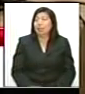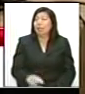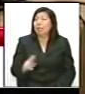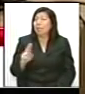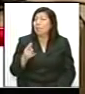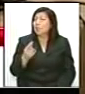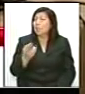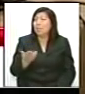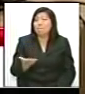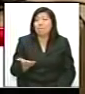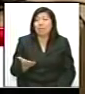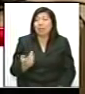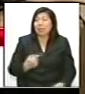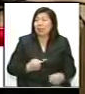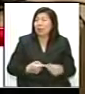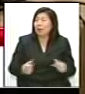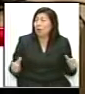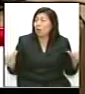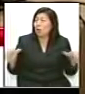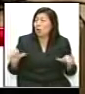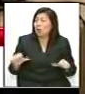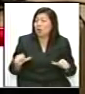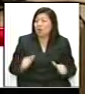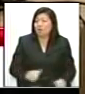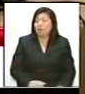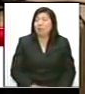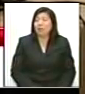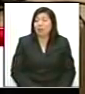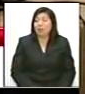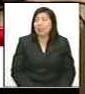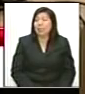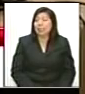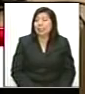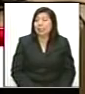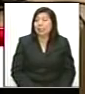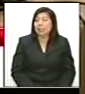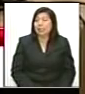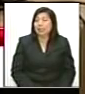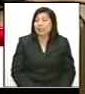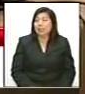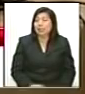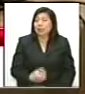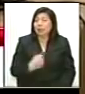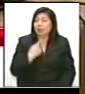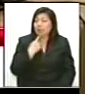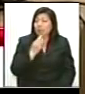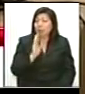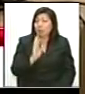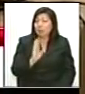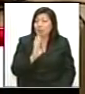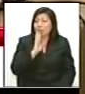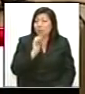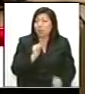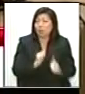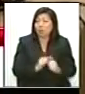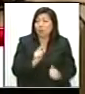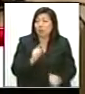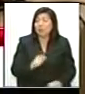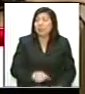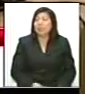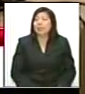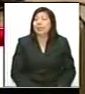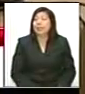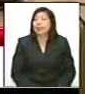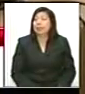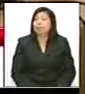delitos y trae lo peor de sí como ser humano. Hace unos días yo me he comunicado con usted, señor ministro, y le